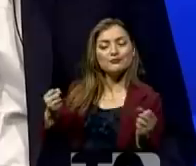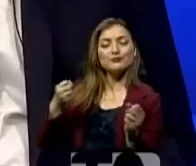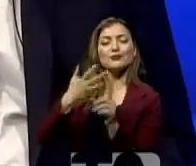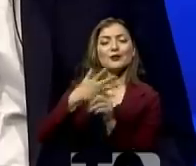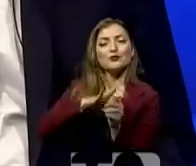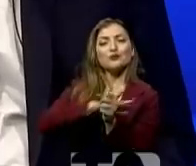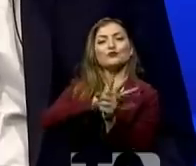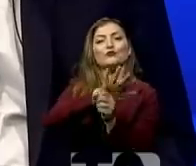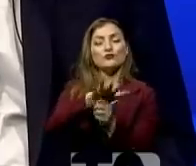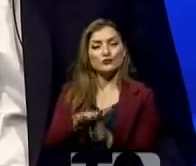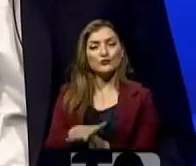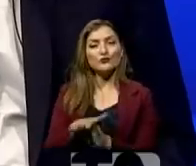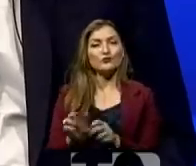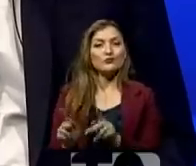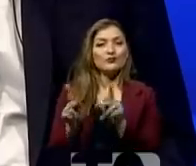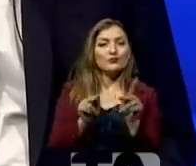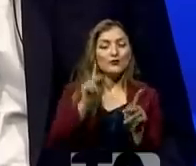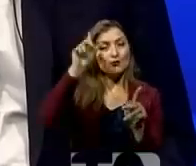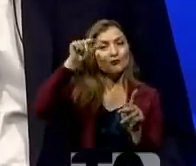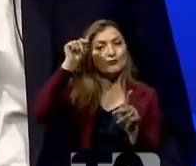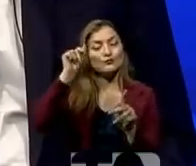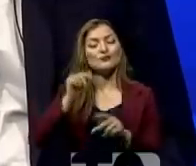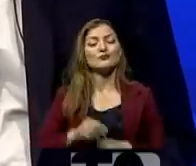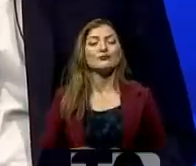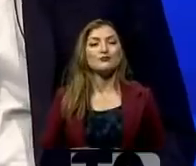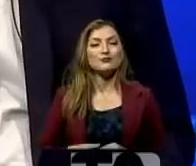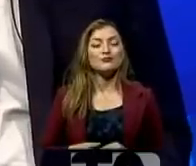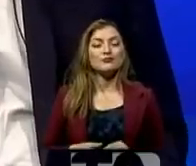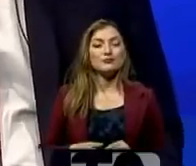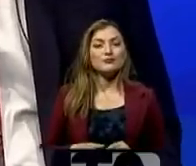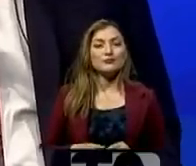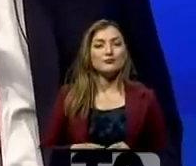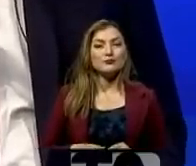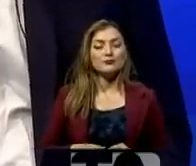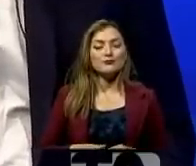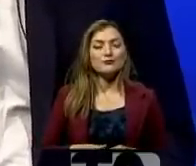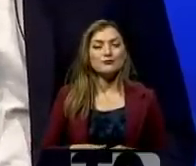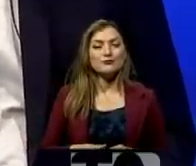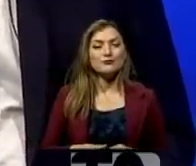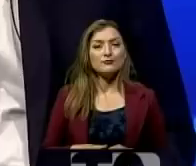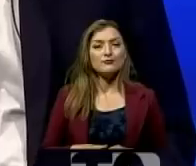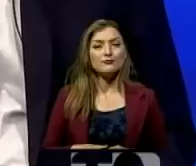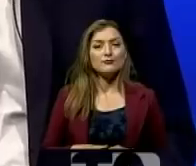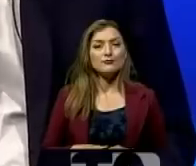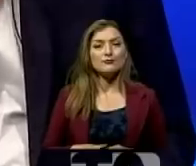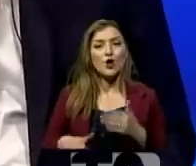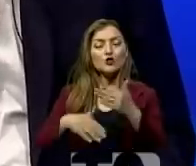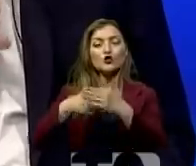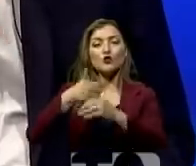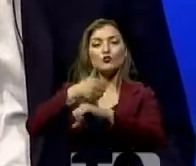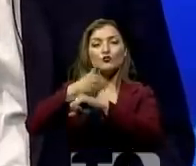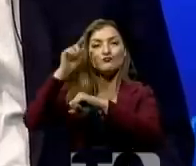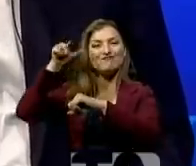duda alguna plan que tiene el gobierno nacional y sin duda alguna o la función es el estado debemos